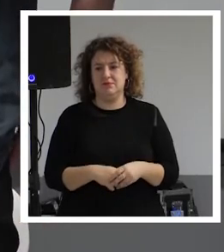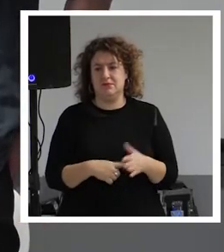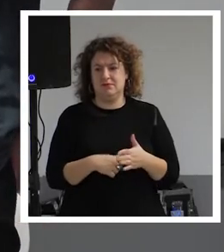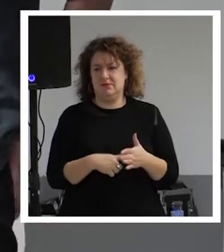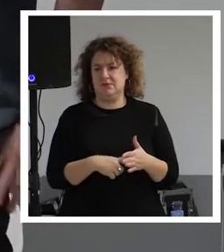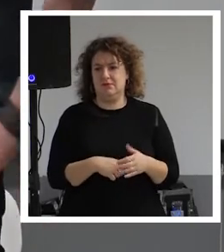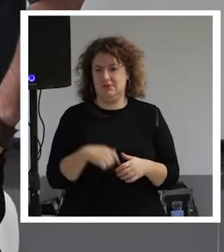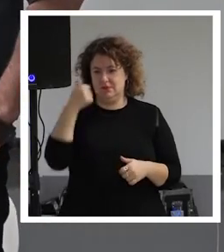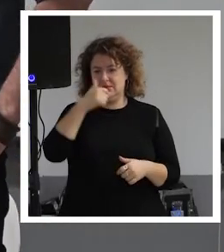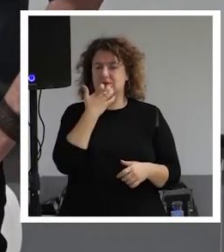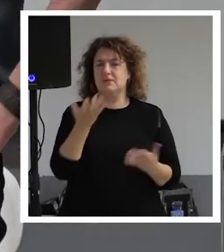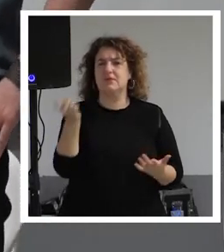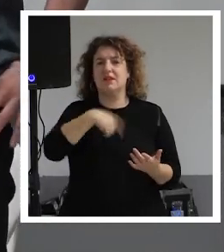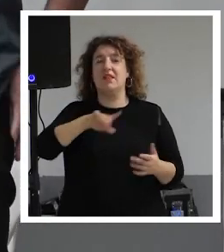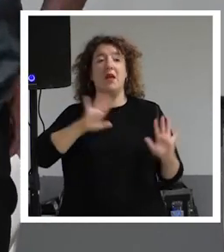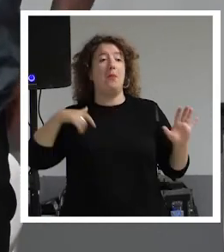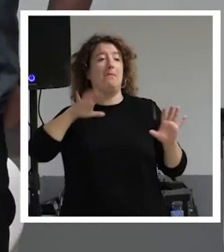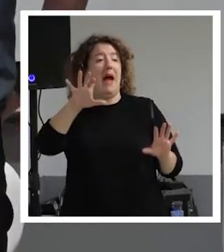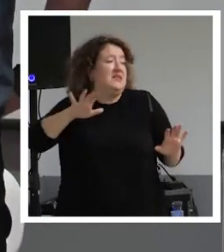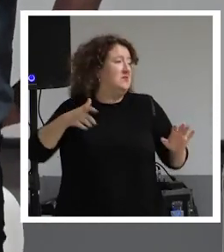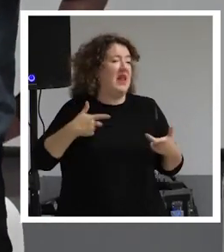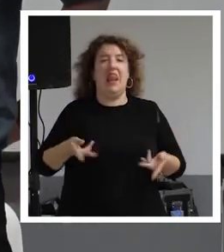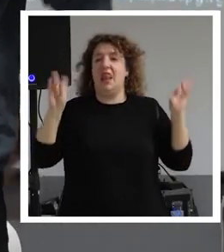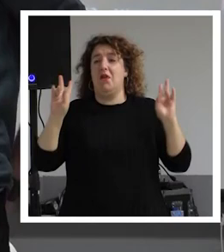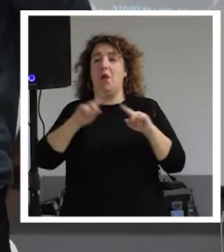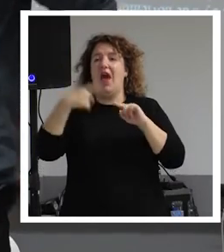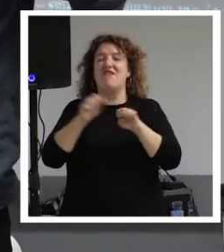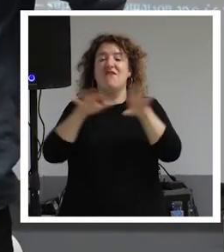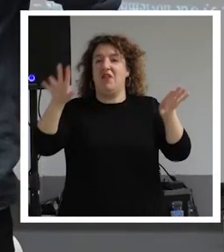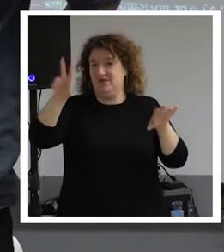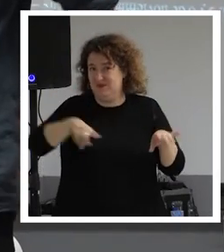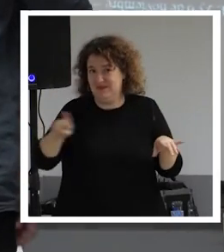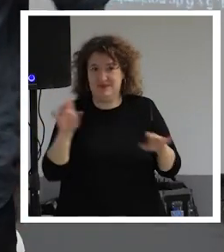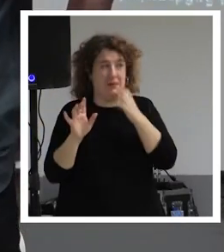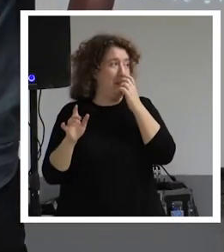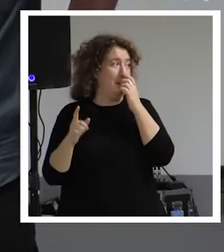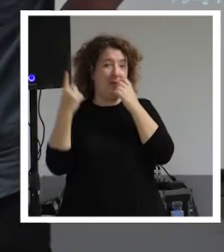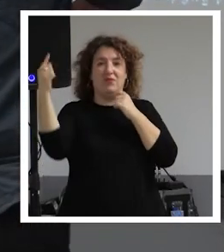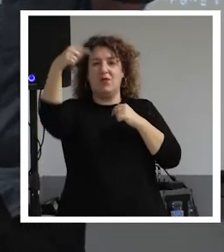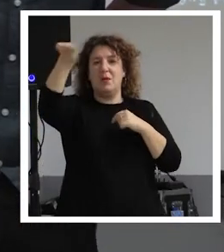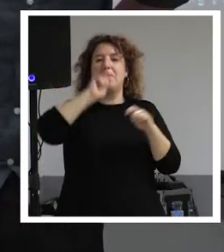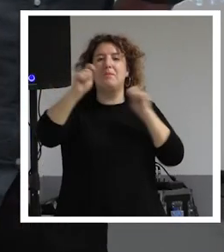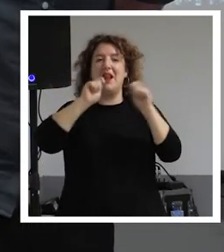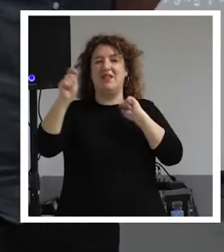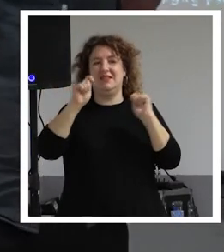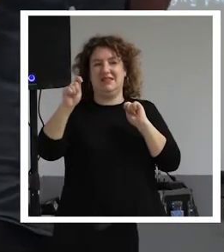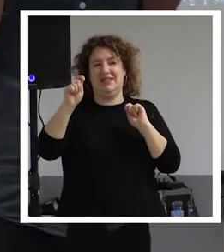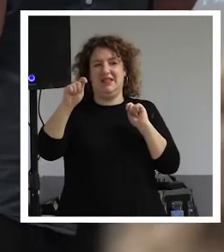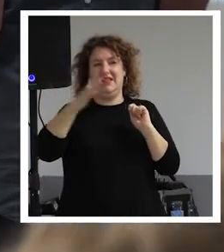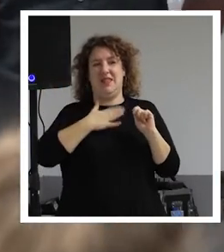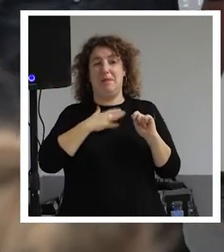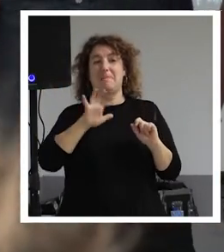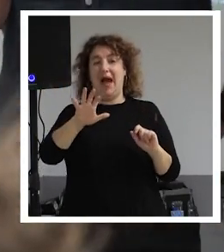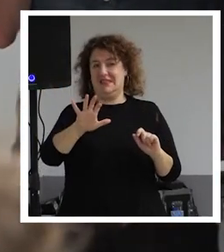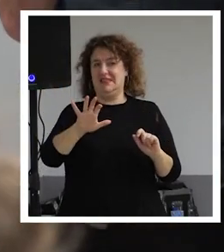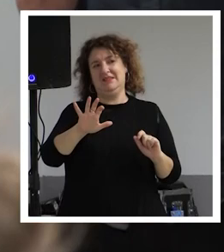Muchas gracias por la invitación muchas gracias por pensar que que cada uno de nosotros tiene algo interesante que decir primero les quería comentar que lo primero que uno